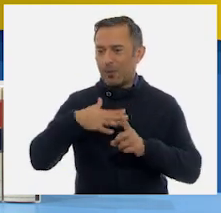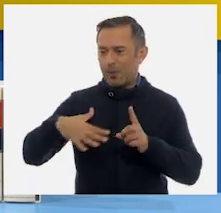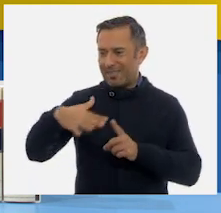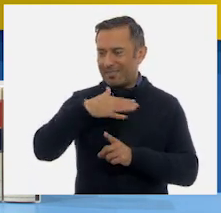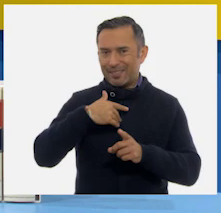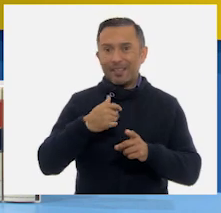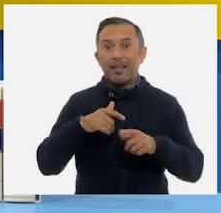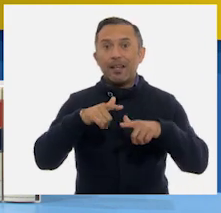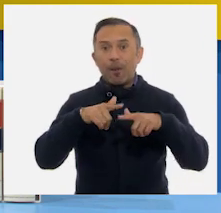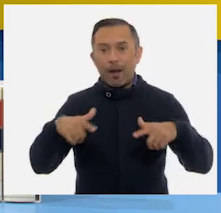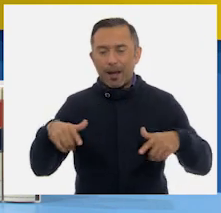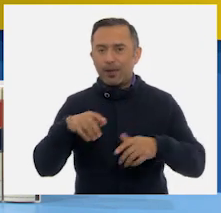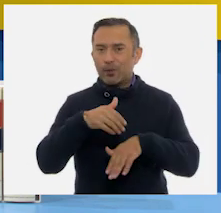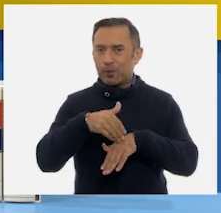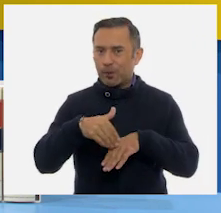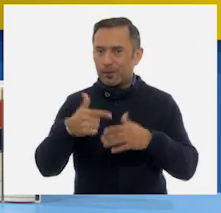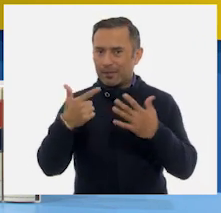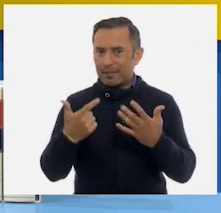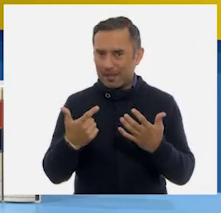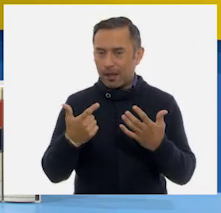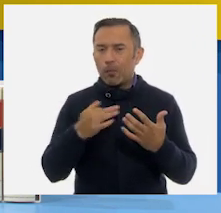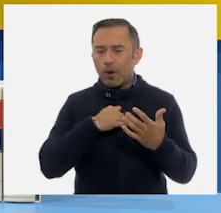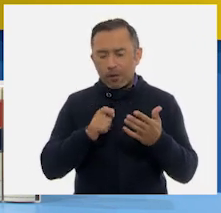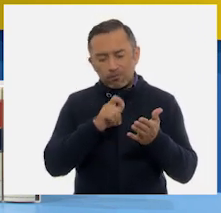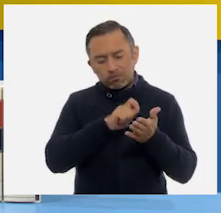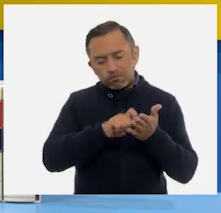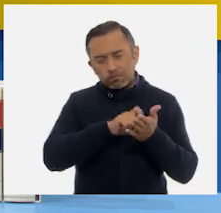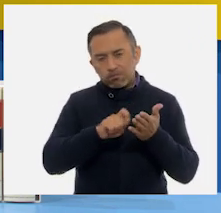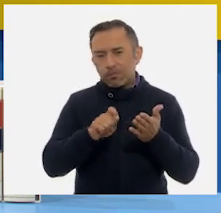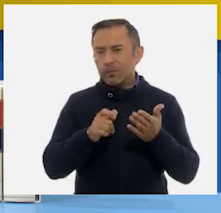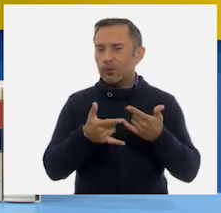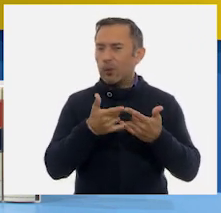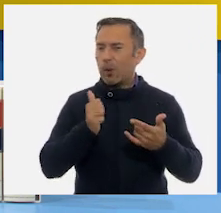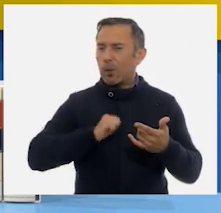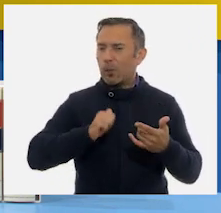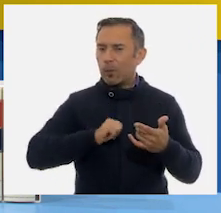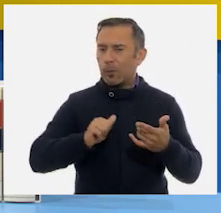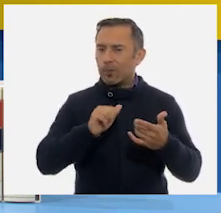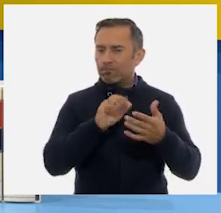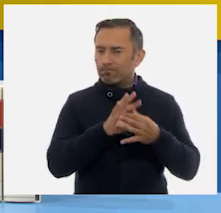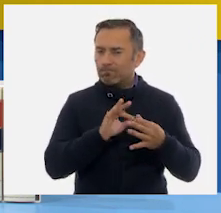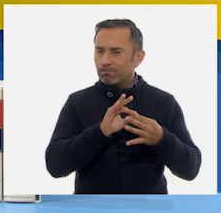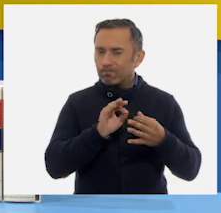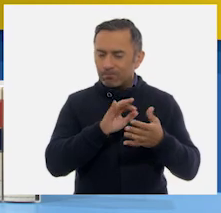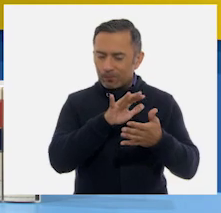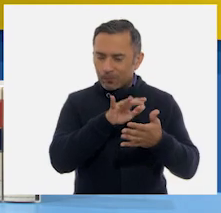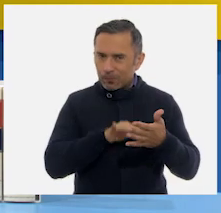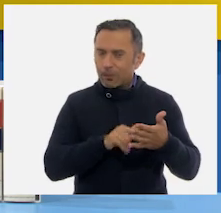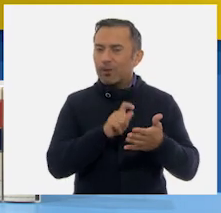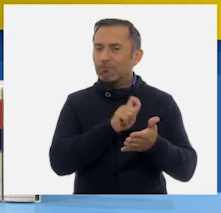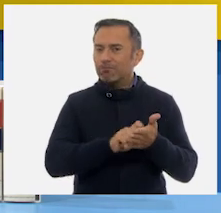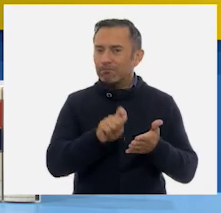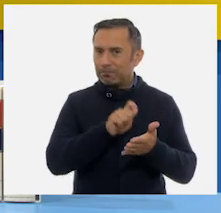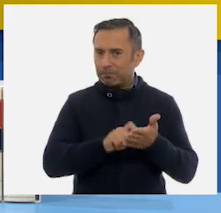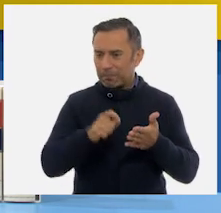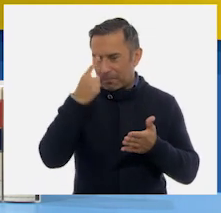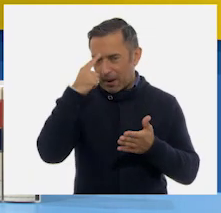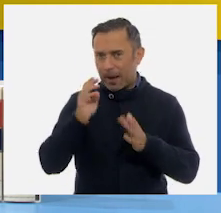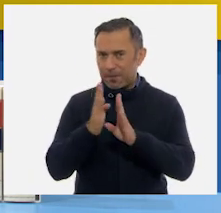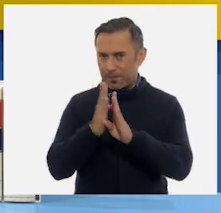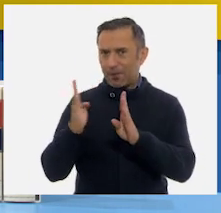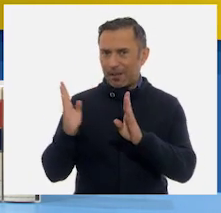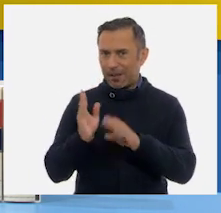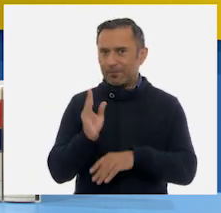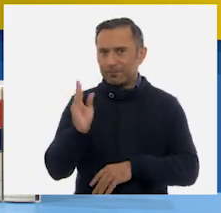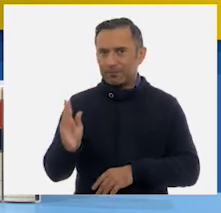histórico para el acervo de la biblioteca de aula. De este modo, como lo mencionamos ayer, seguiremos trabajando con un tipo de